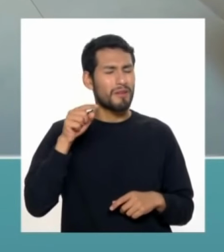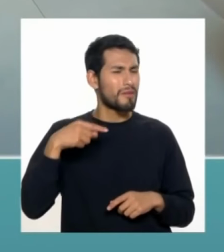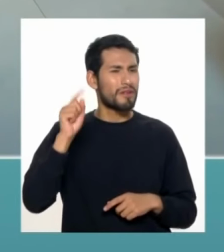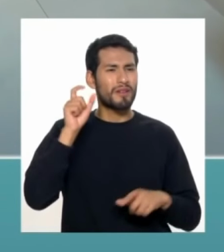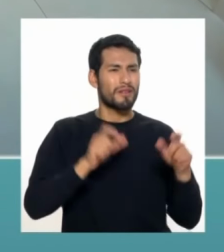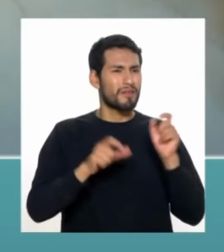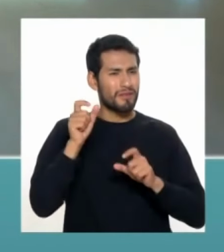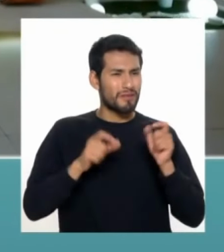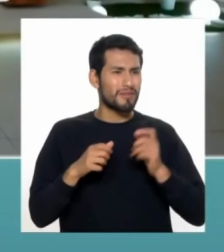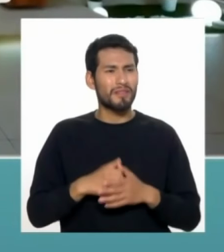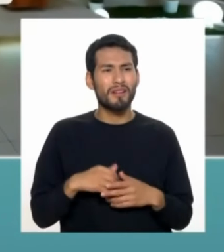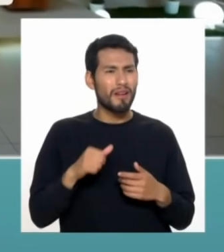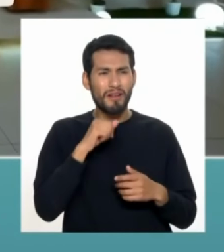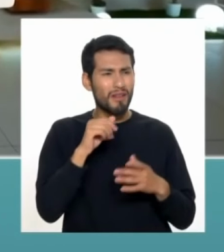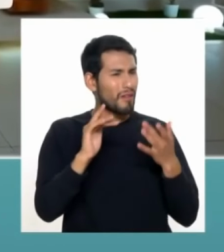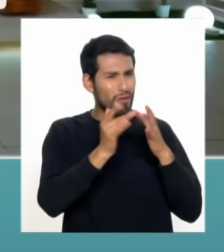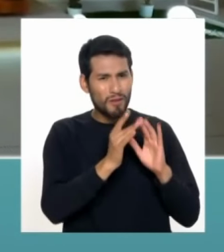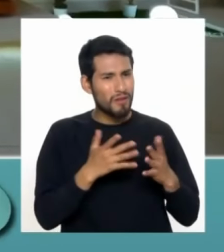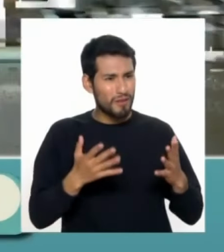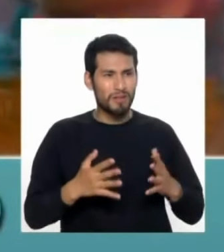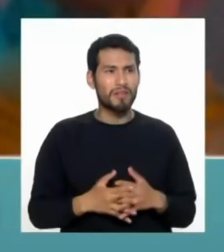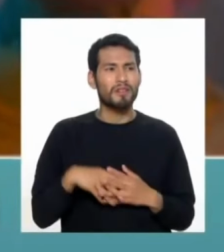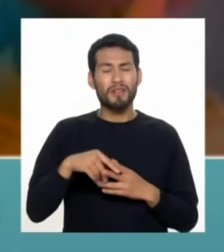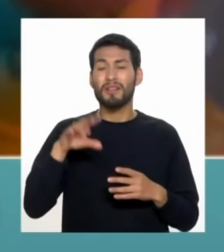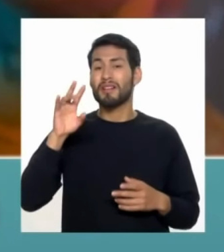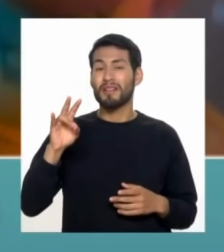de personas sin conectividad móvil en